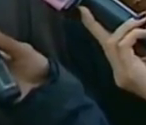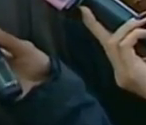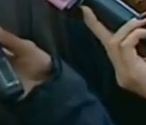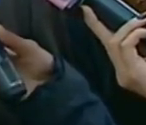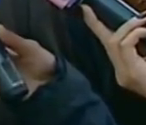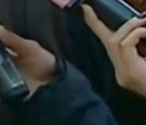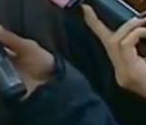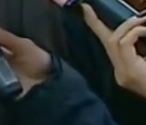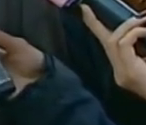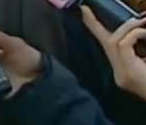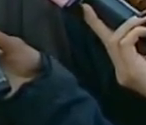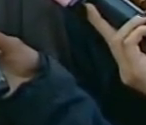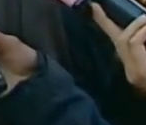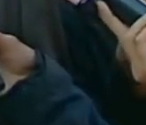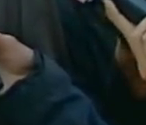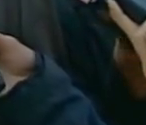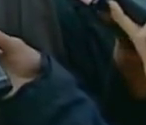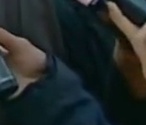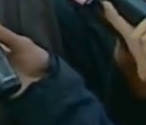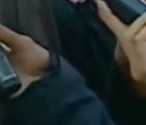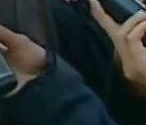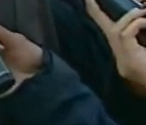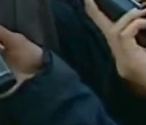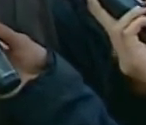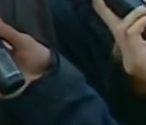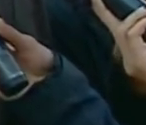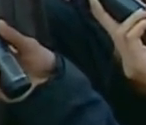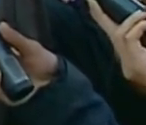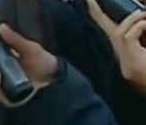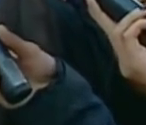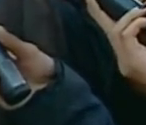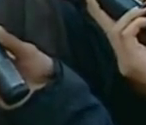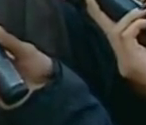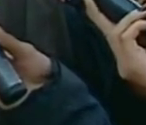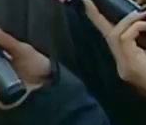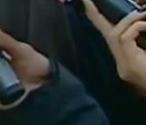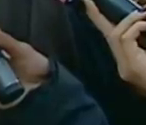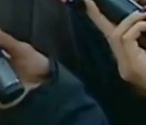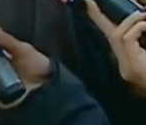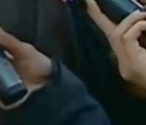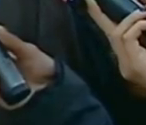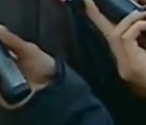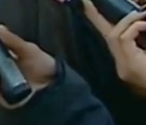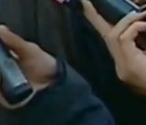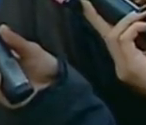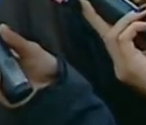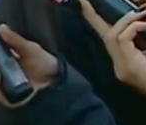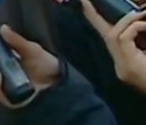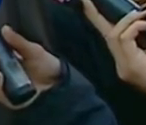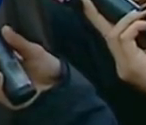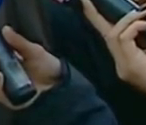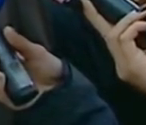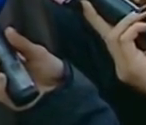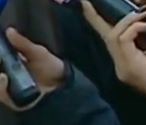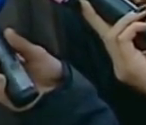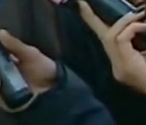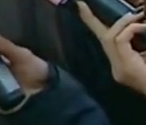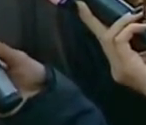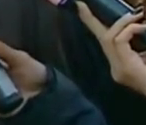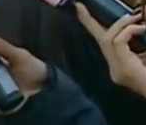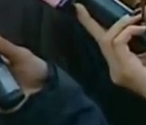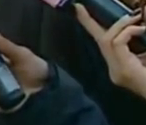Entonces abre esa posibilidad y luego porque el Petro junto con otras decisiones que en materia